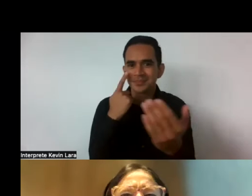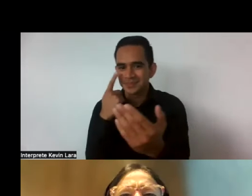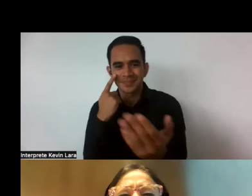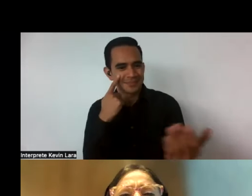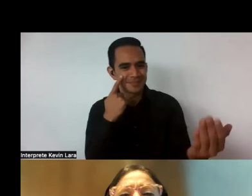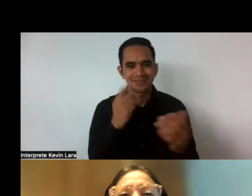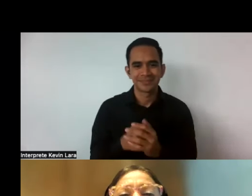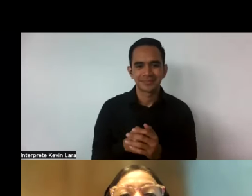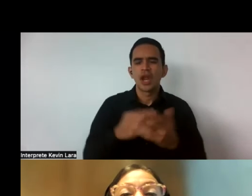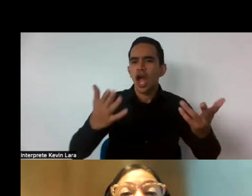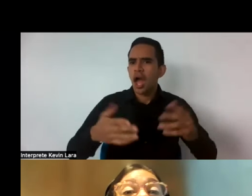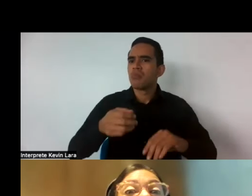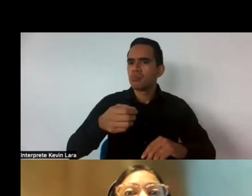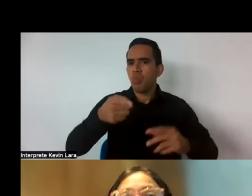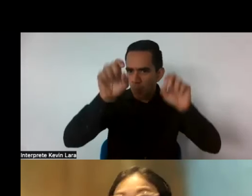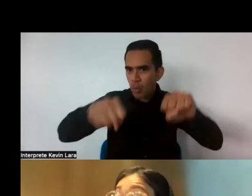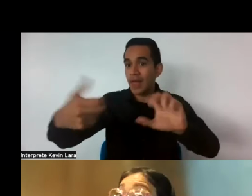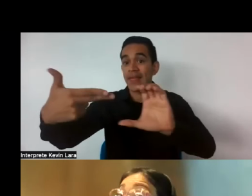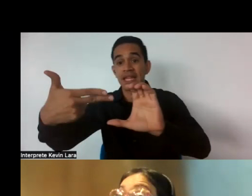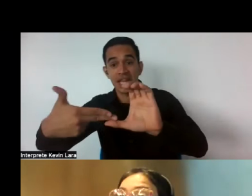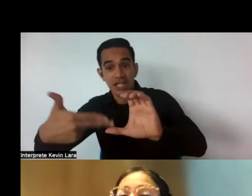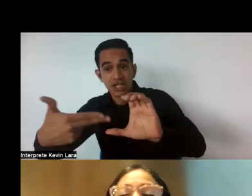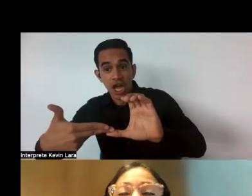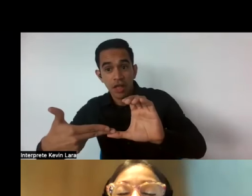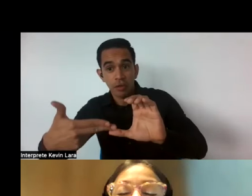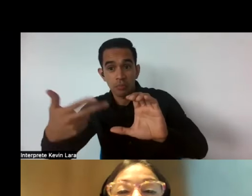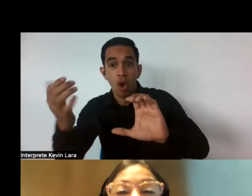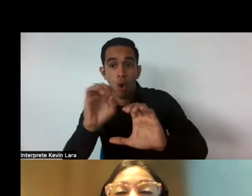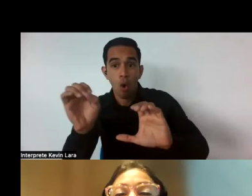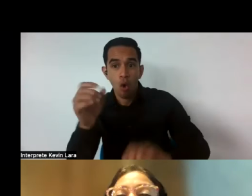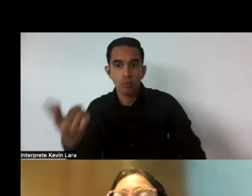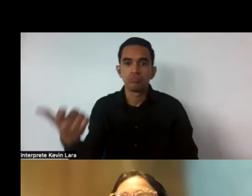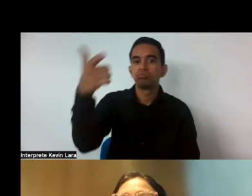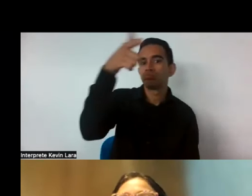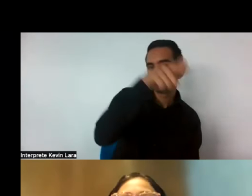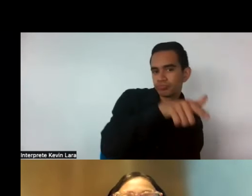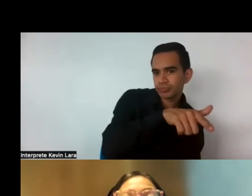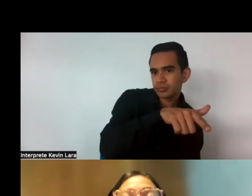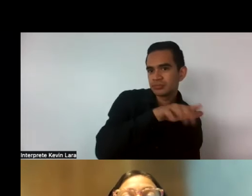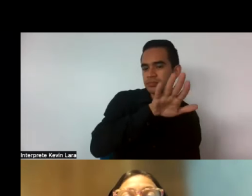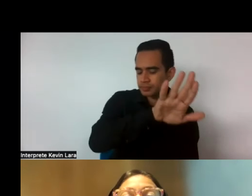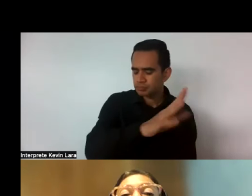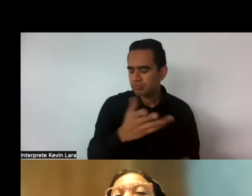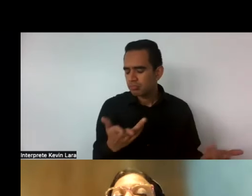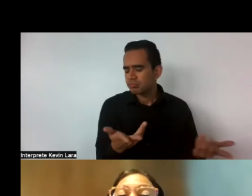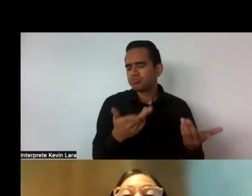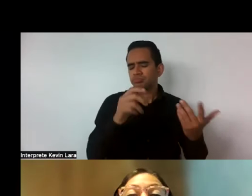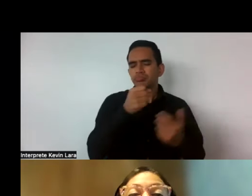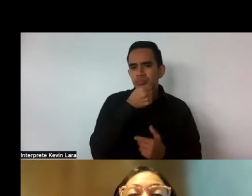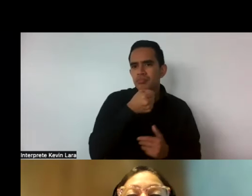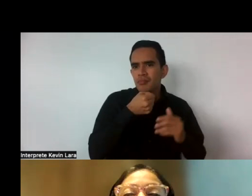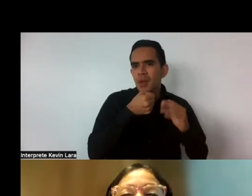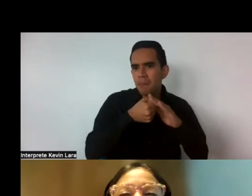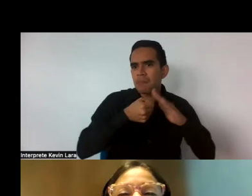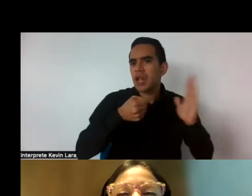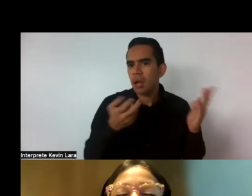abre su micrófono y nos cuenta? Isela nos dice que la 1 con curiosidad. Me gusta. ¿Quién más? Osiris también se va